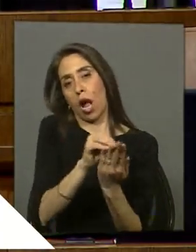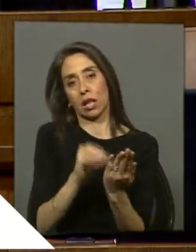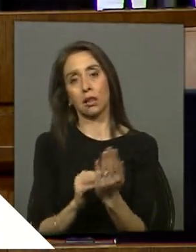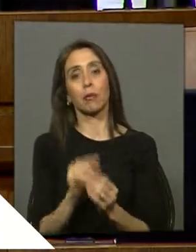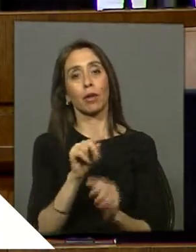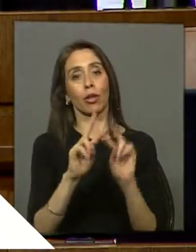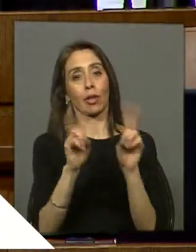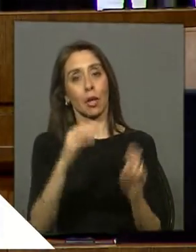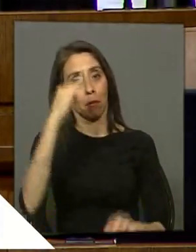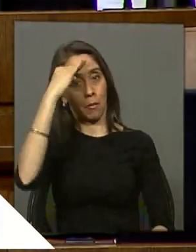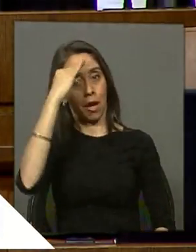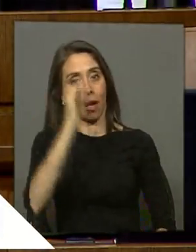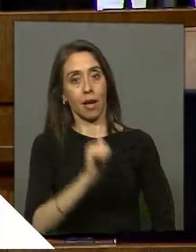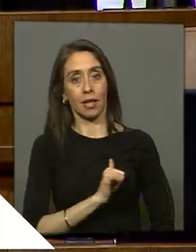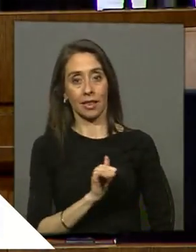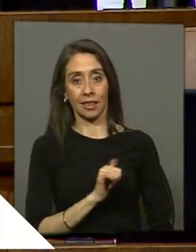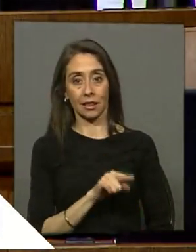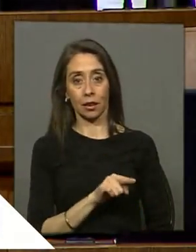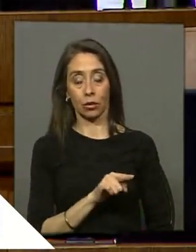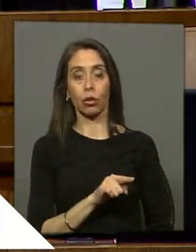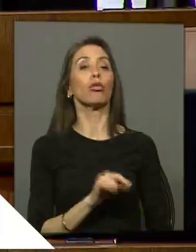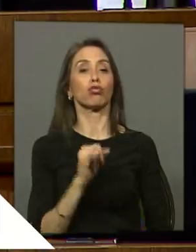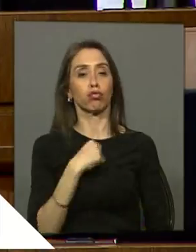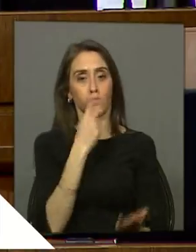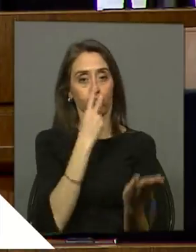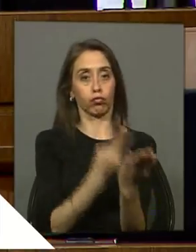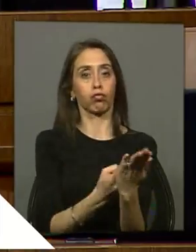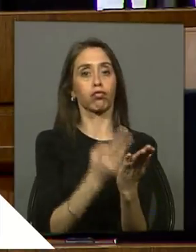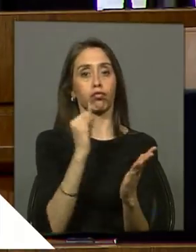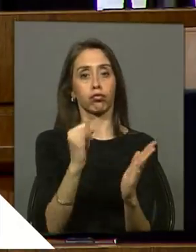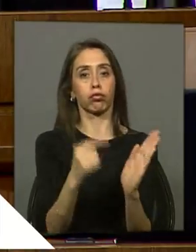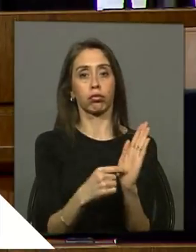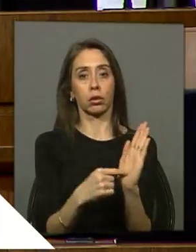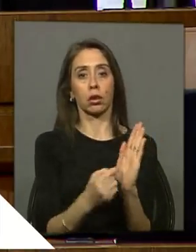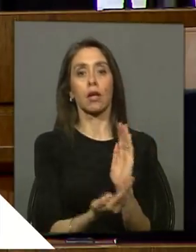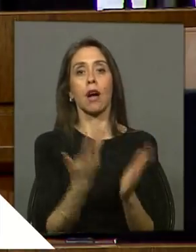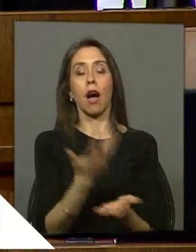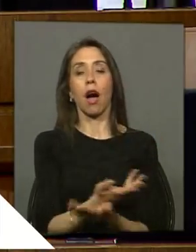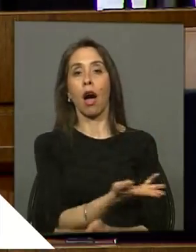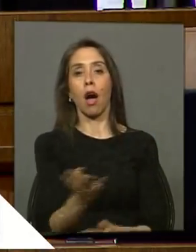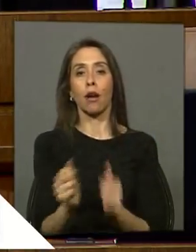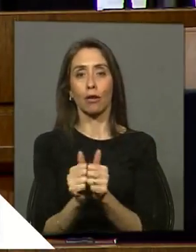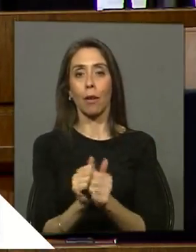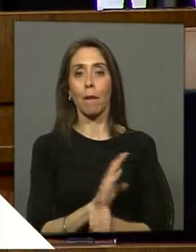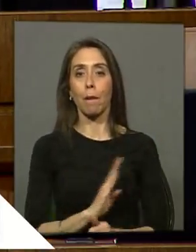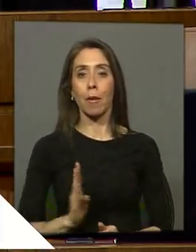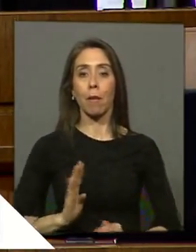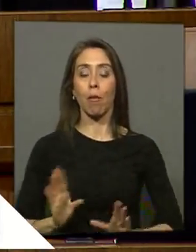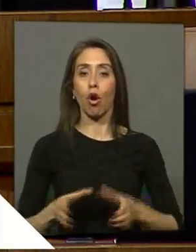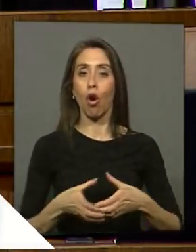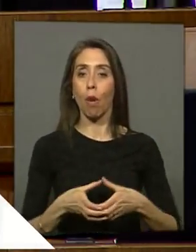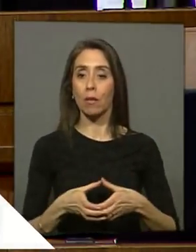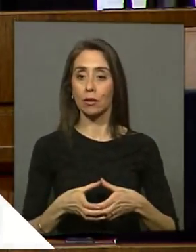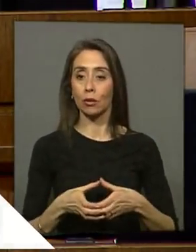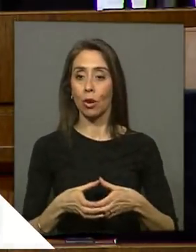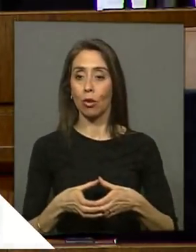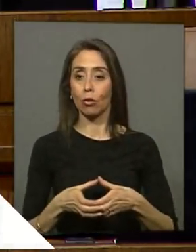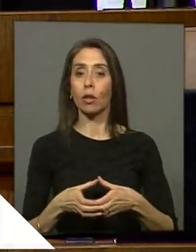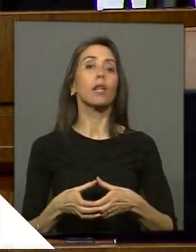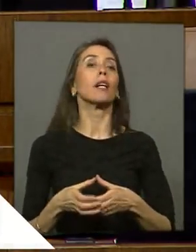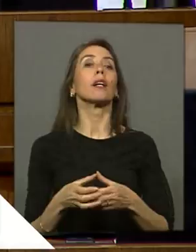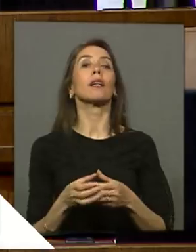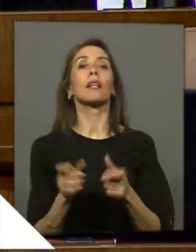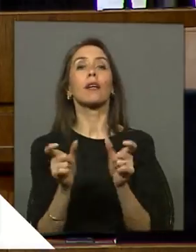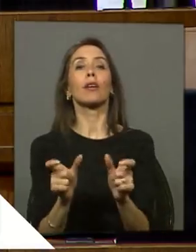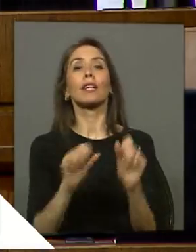esta materia respecto del ejército si los conozco y aquí hay colegas que integran la comisión que controla los sistemas de